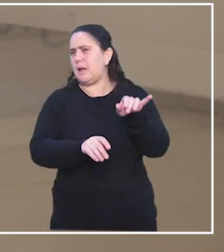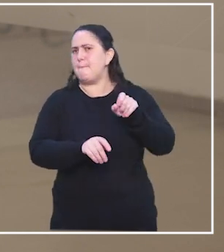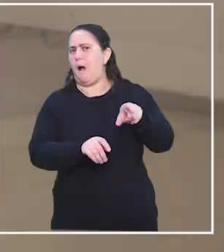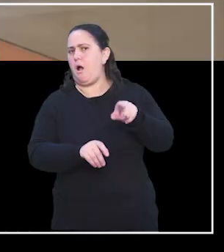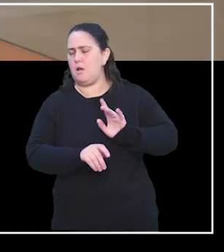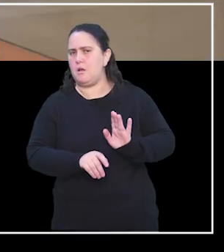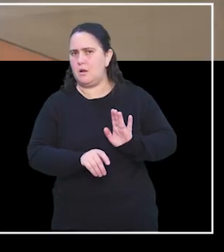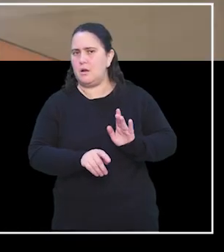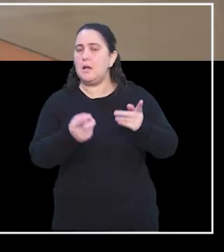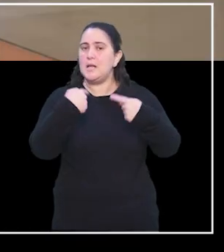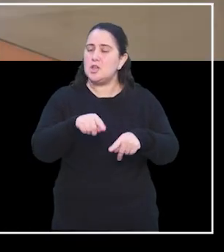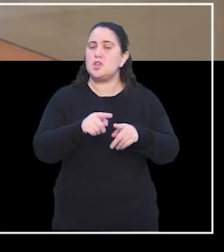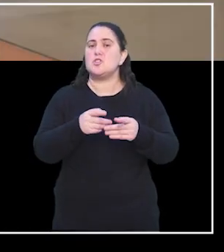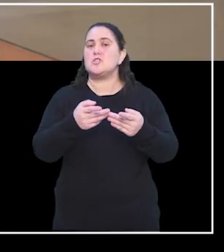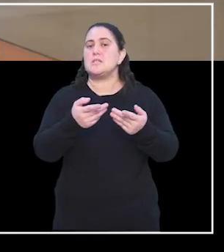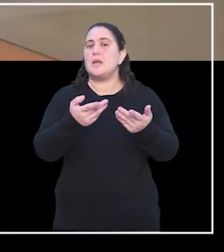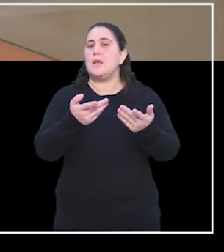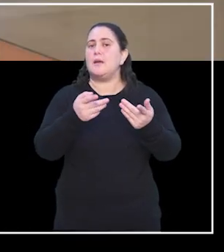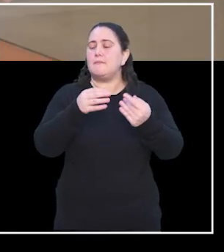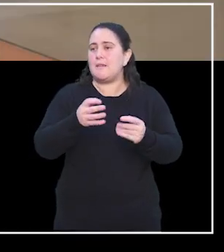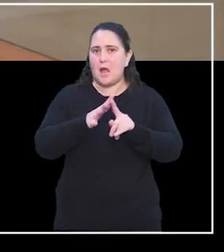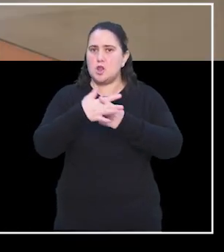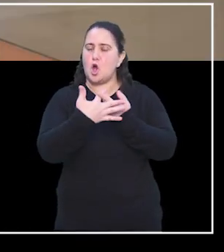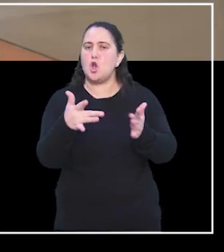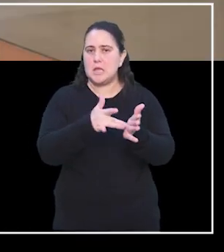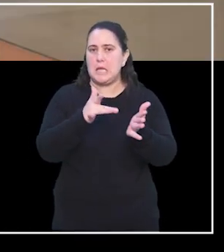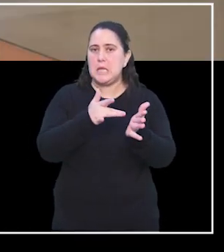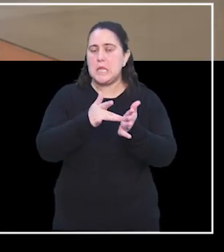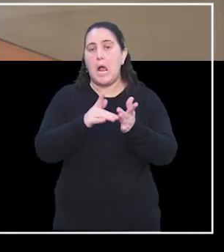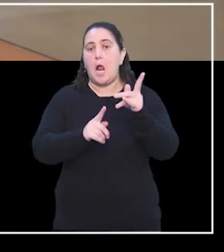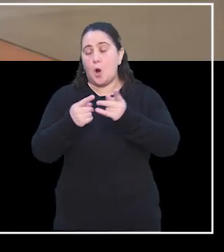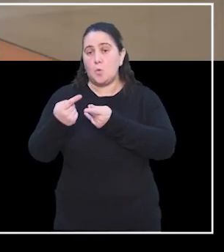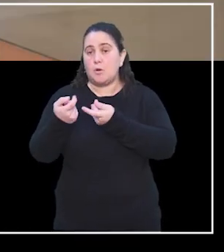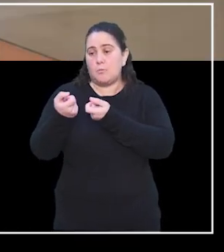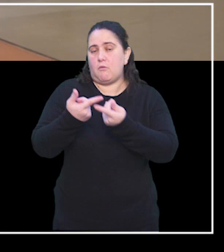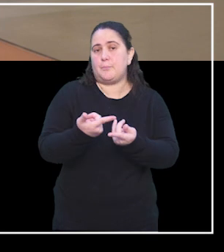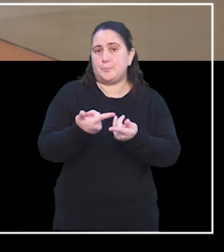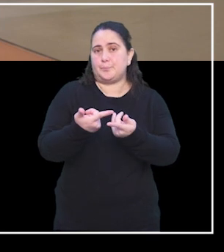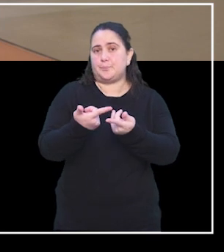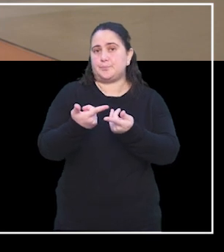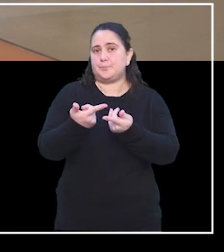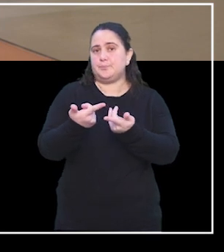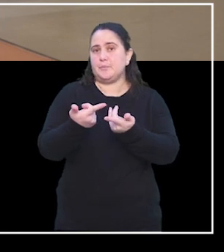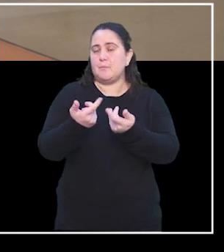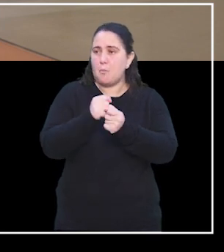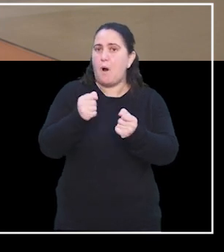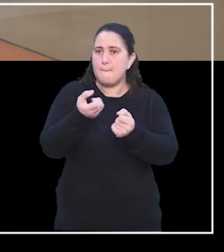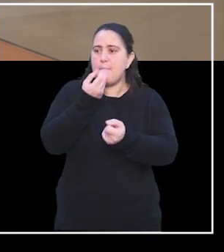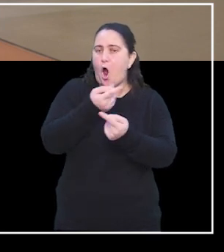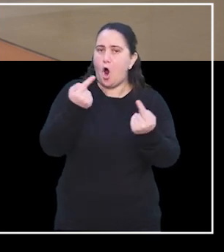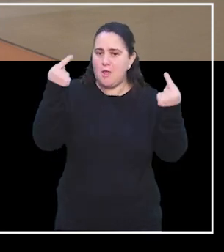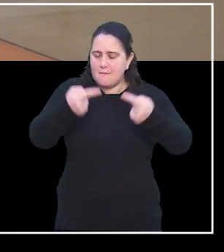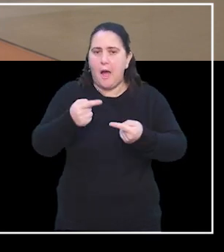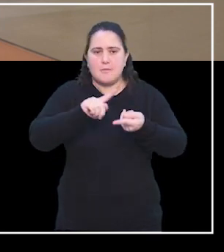mal. Entonces, en un sentido, el entorno digital contribuyó a abrir el debate